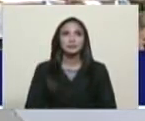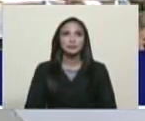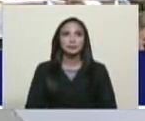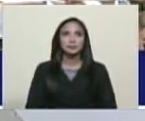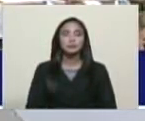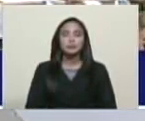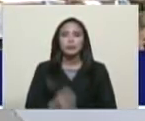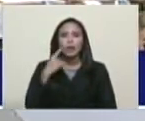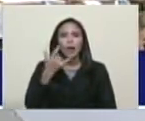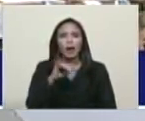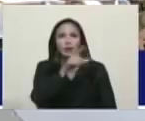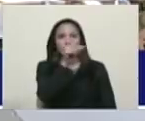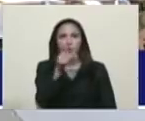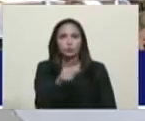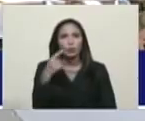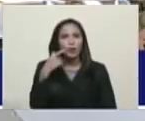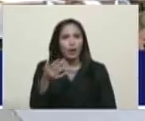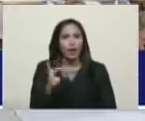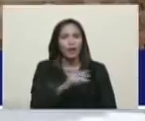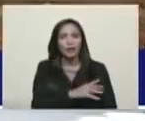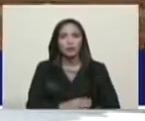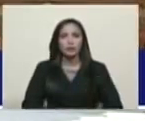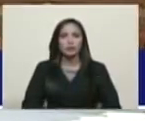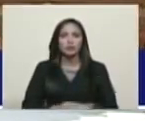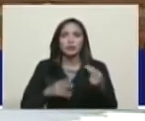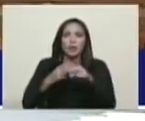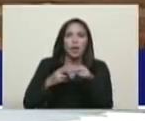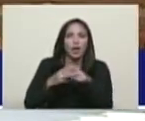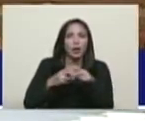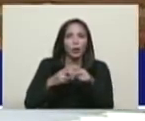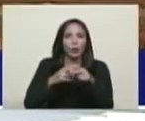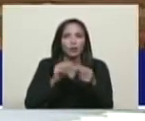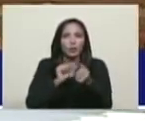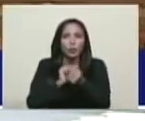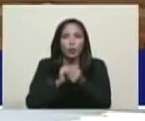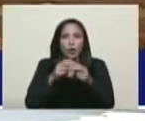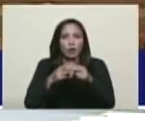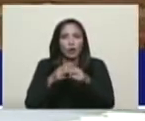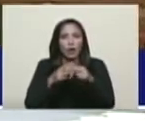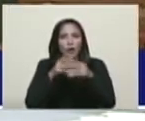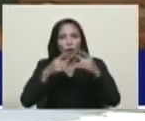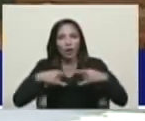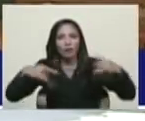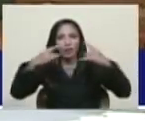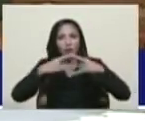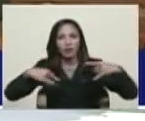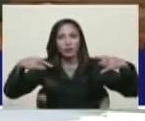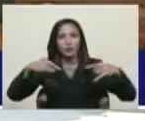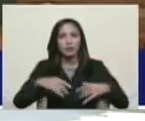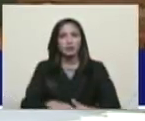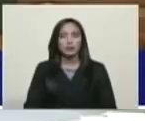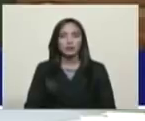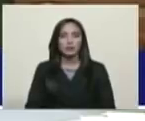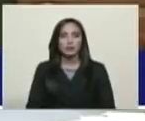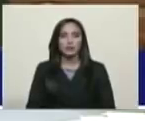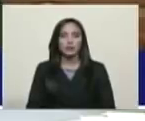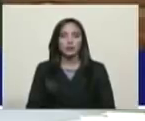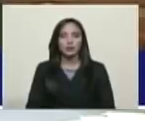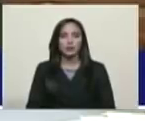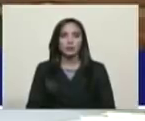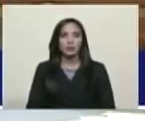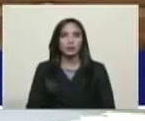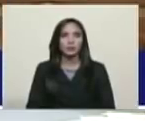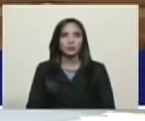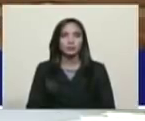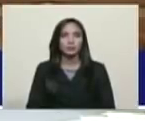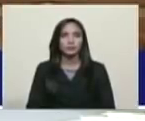el Zulia, tienen sus cobres, tienen platica. Yo les decía que ustedes no son venezolanos, se van a ir